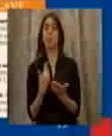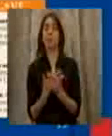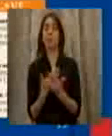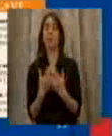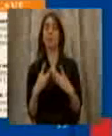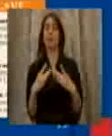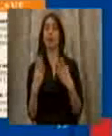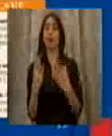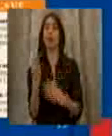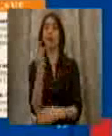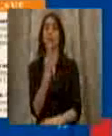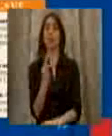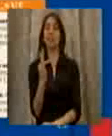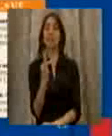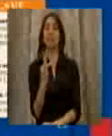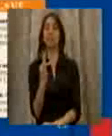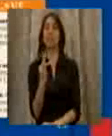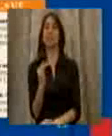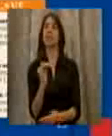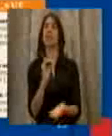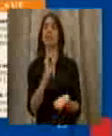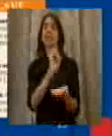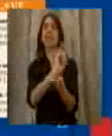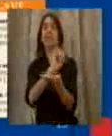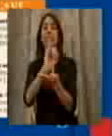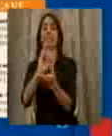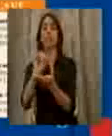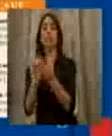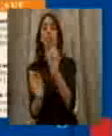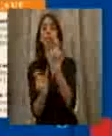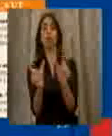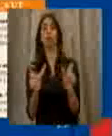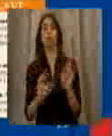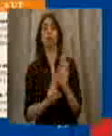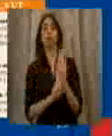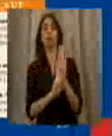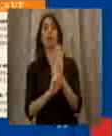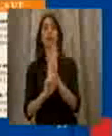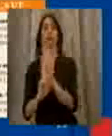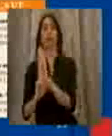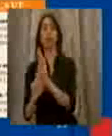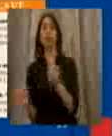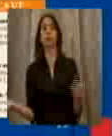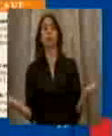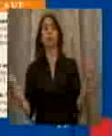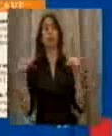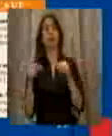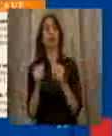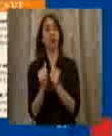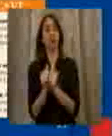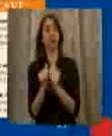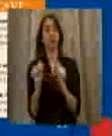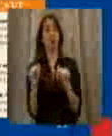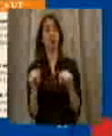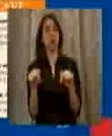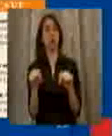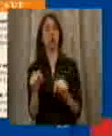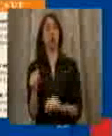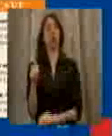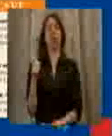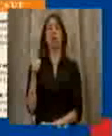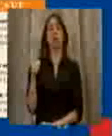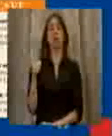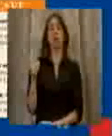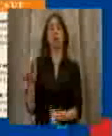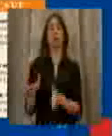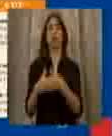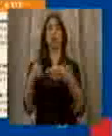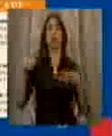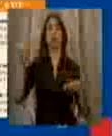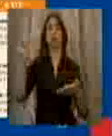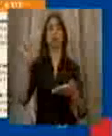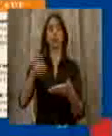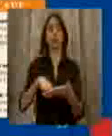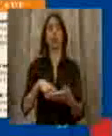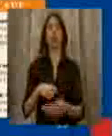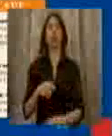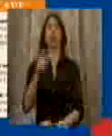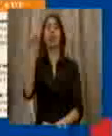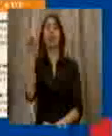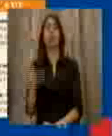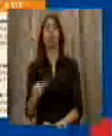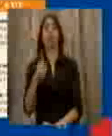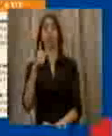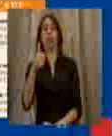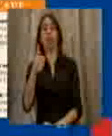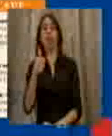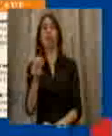de felicitar a las instituciones y a los representantes que hoy día nos acompañan, como el director del Registro Civil, el director